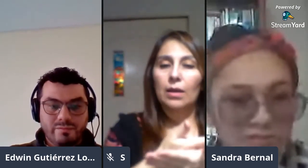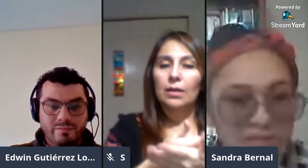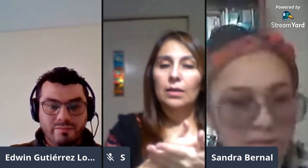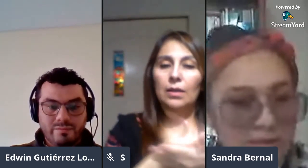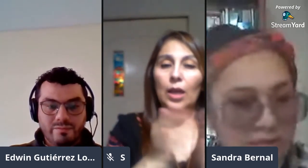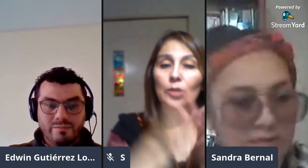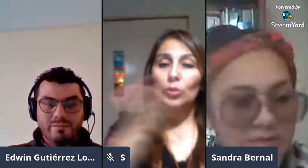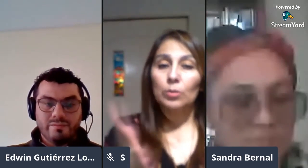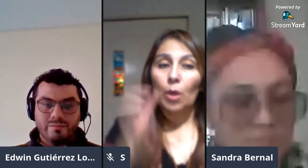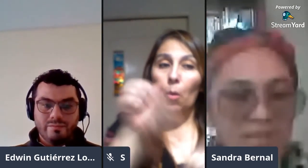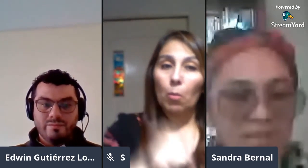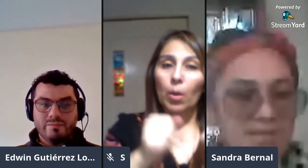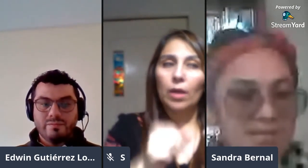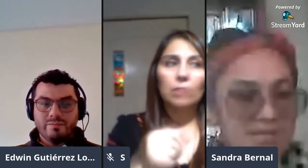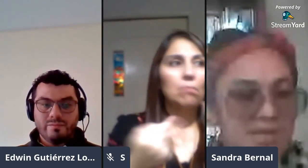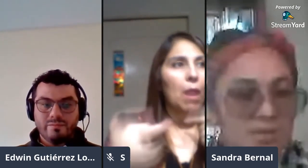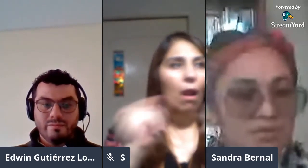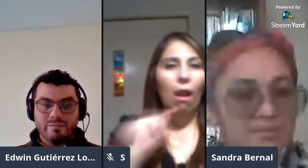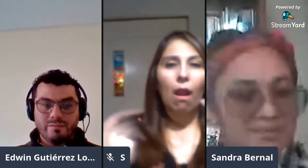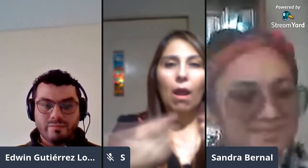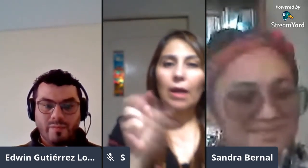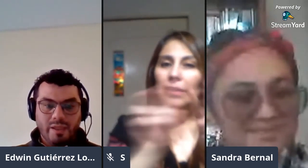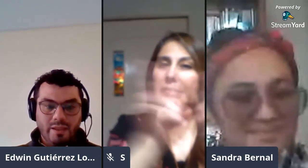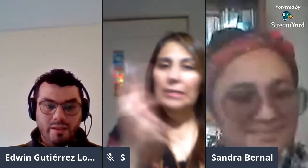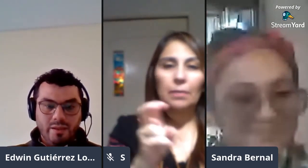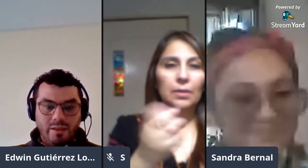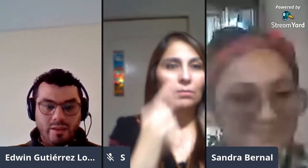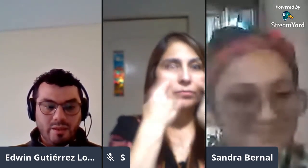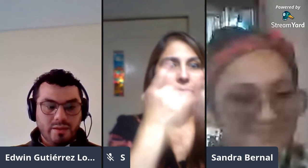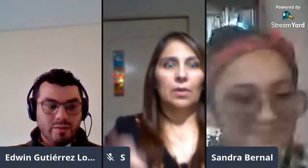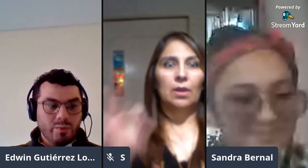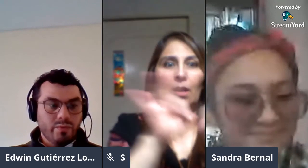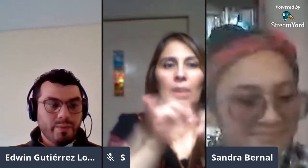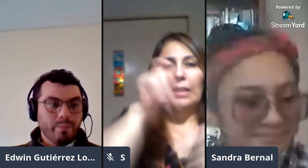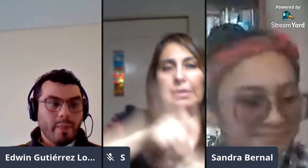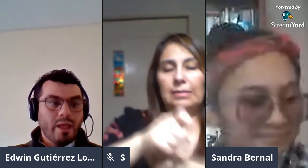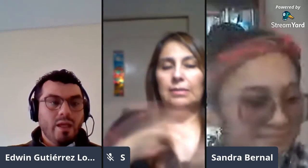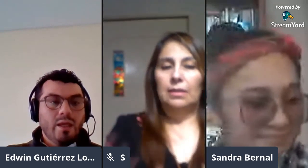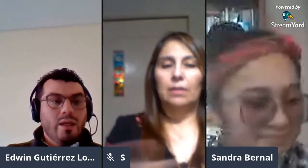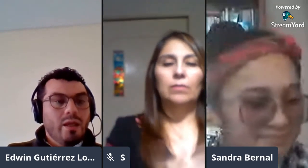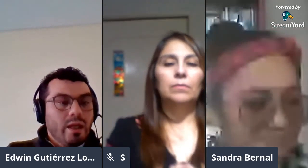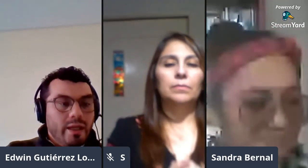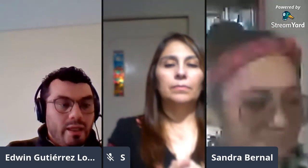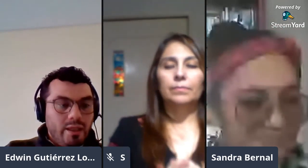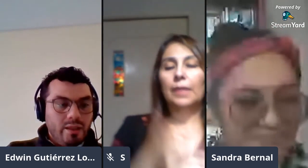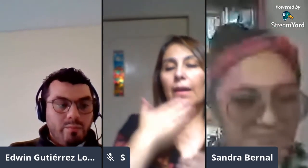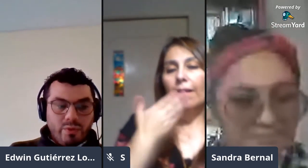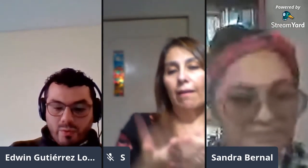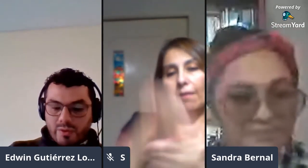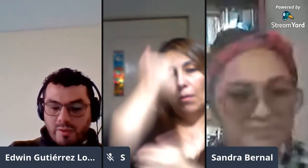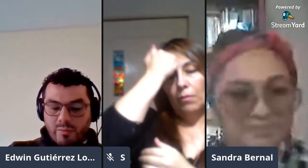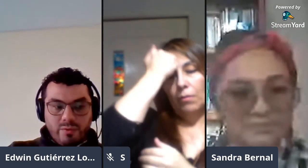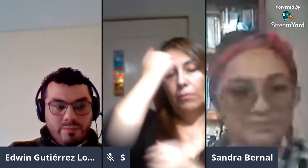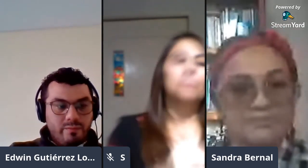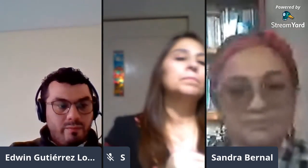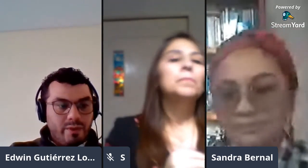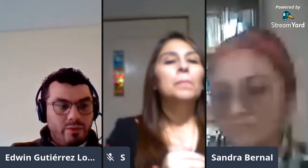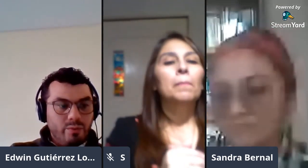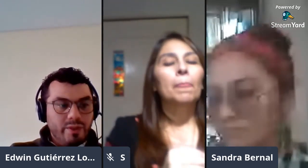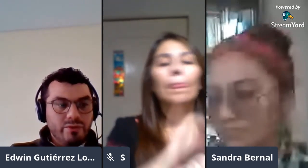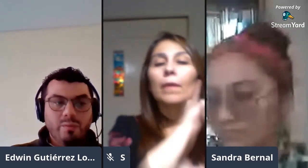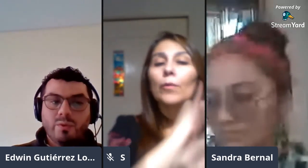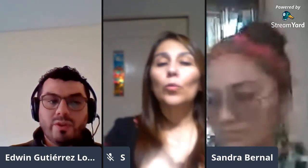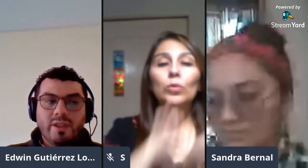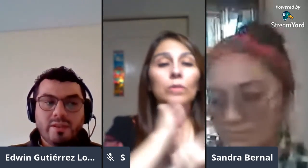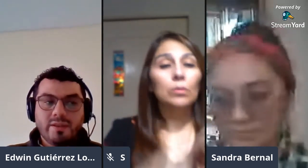permiten discutir efectivamente temas muy vigentes y necesarios. Gracias, profe. Y por último,